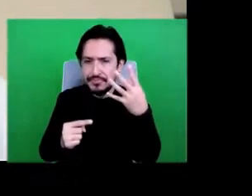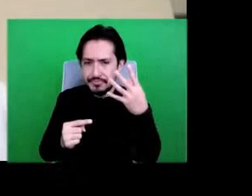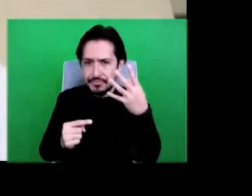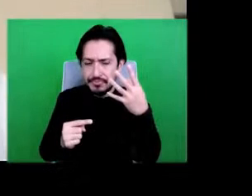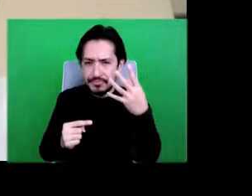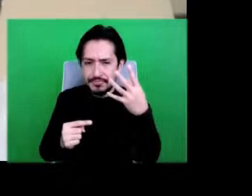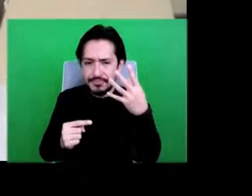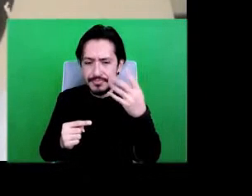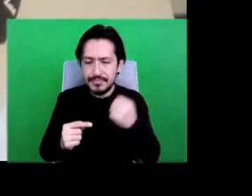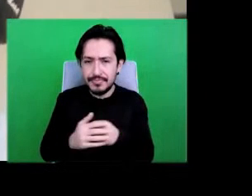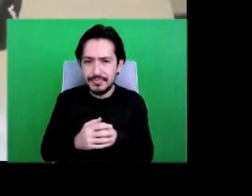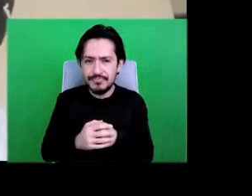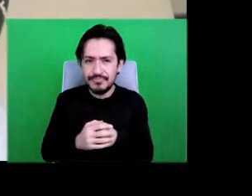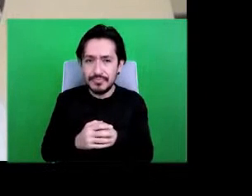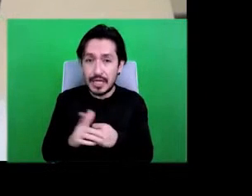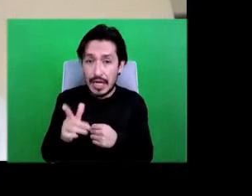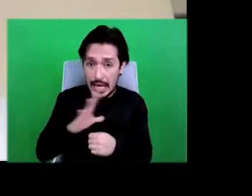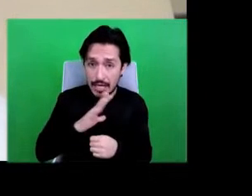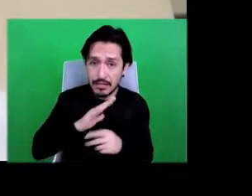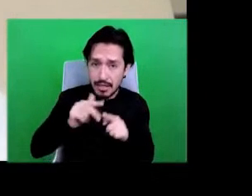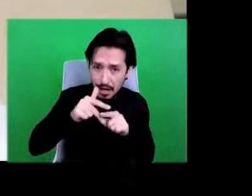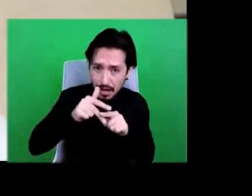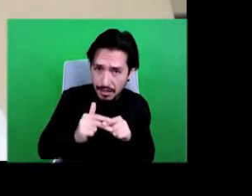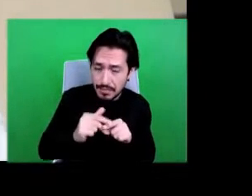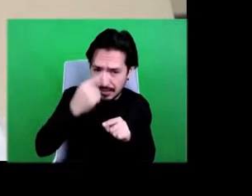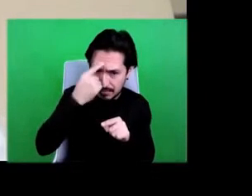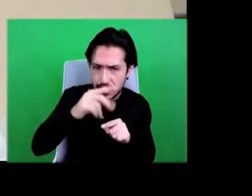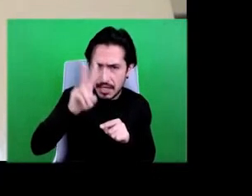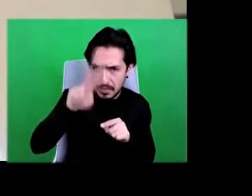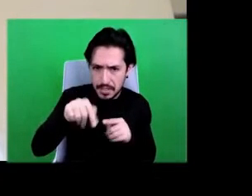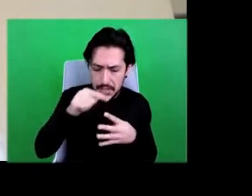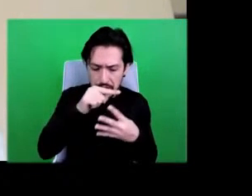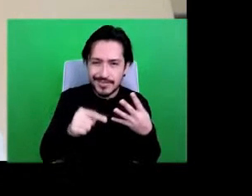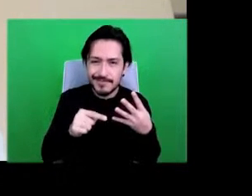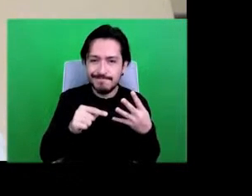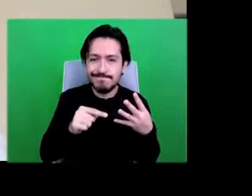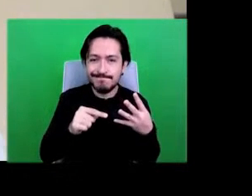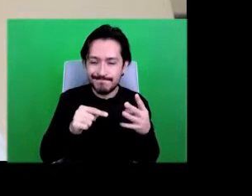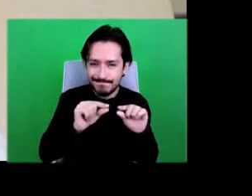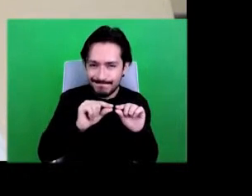para hacerlo más avanzado. Y